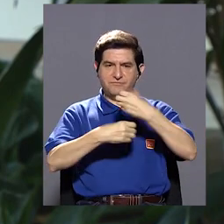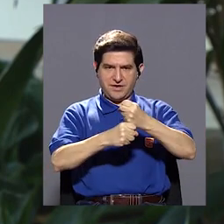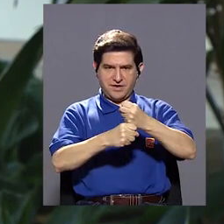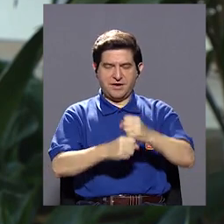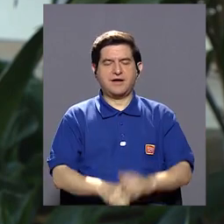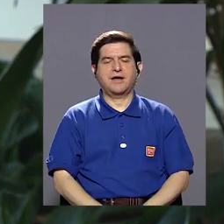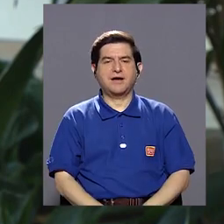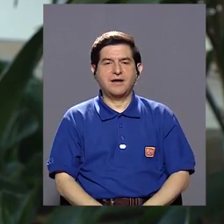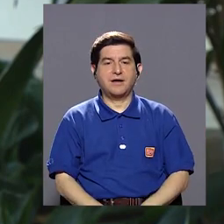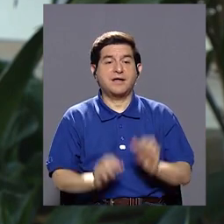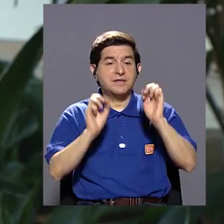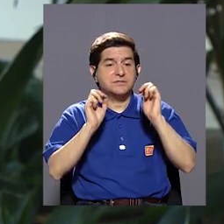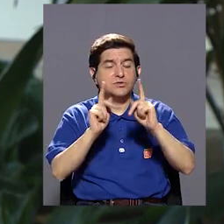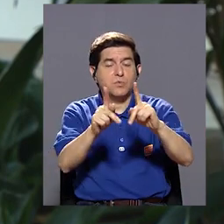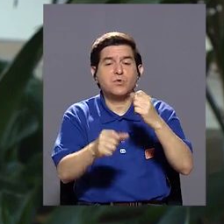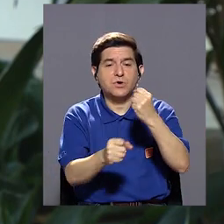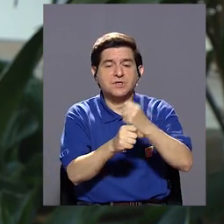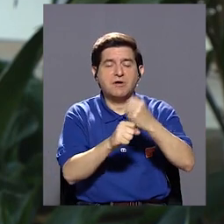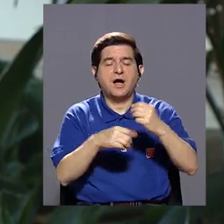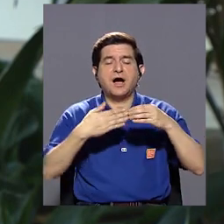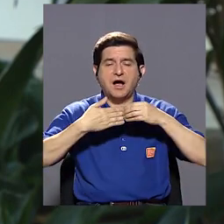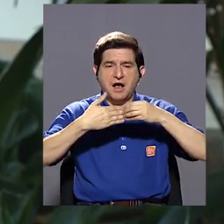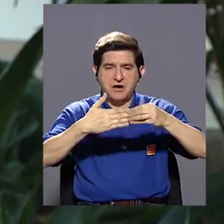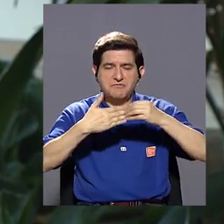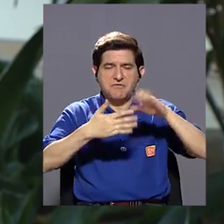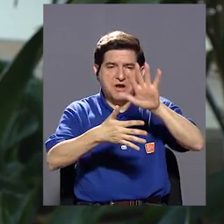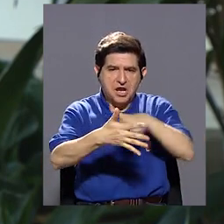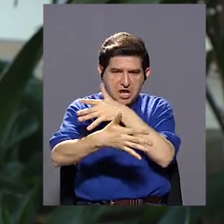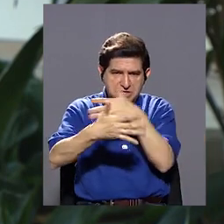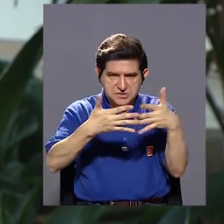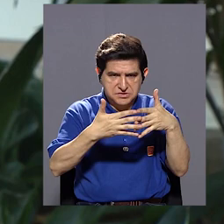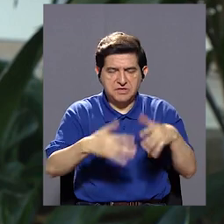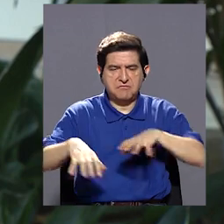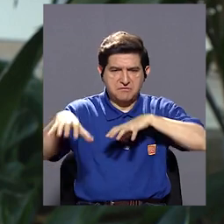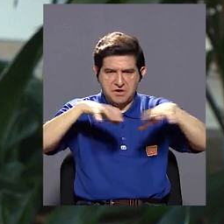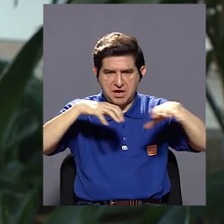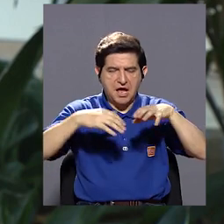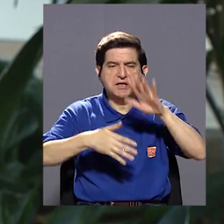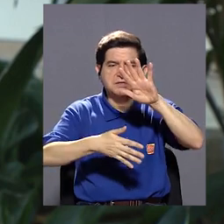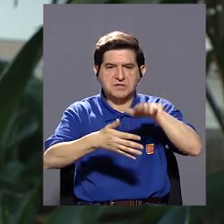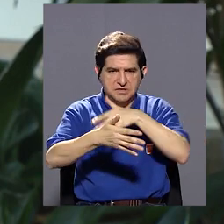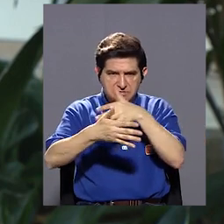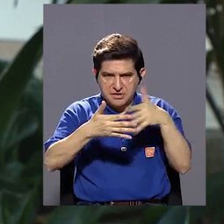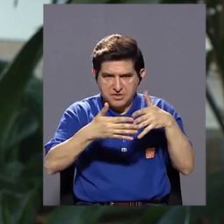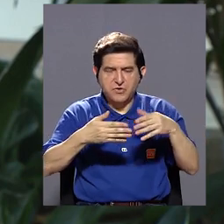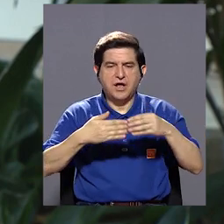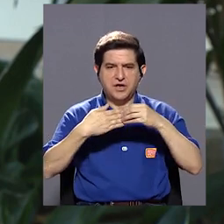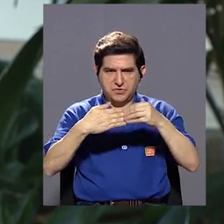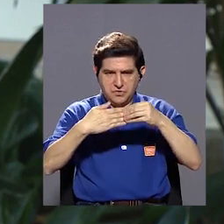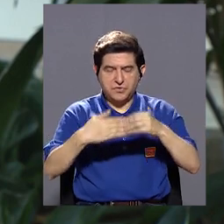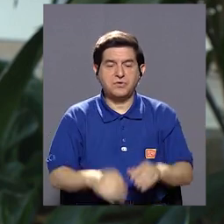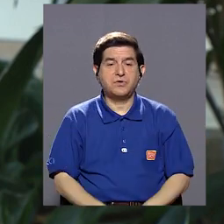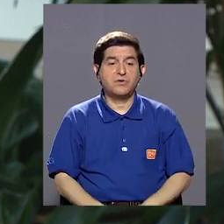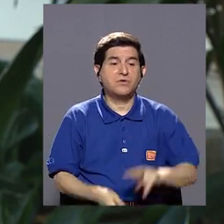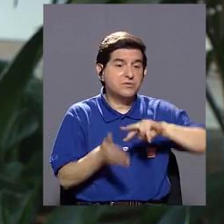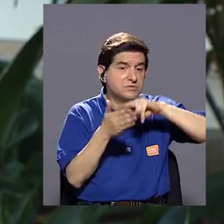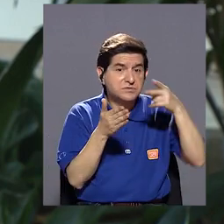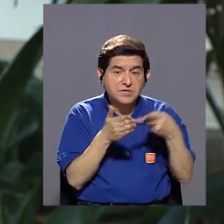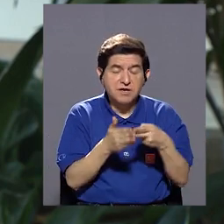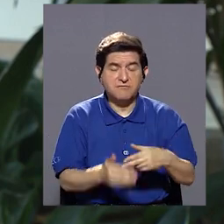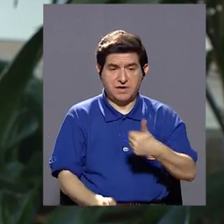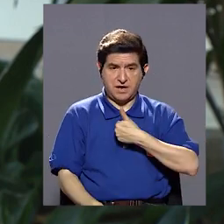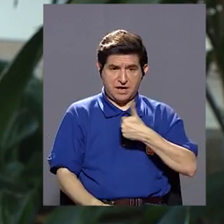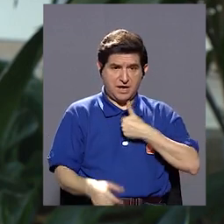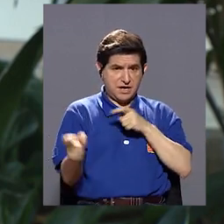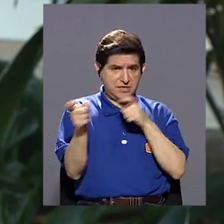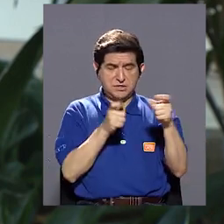tengo la posibilidad de tener un trabajo flexible, horario flexible, actividades flexibles y demás. Esa autorregulación es darme cuenta de que yo no